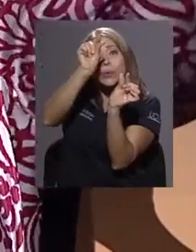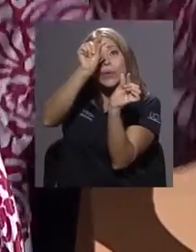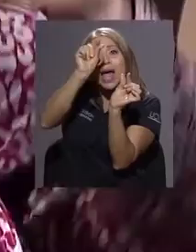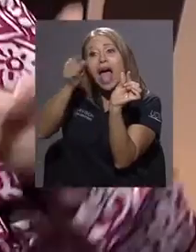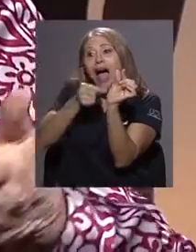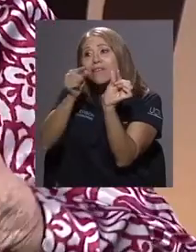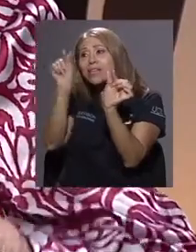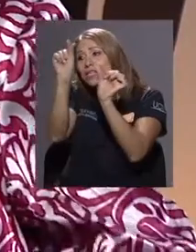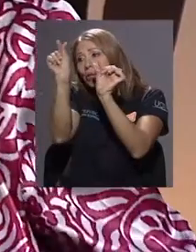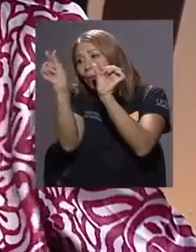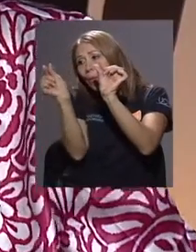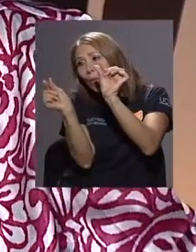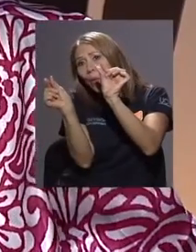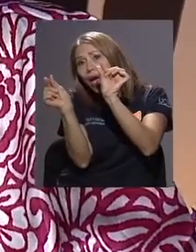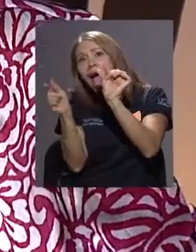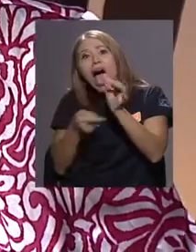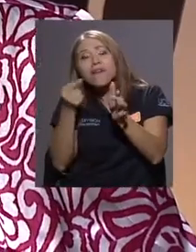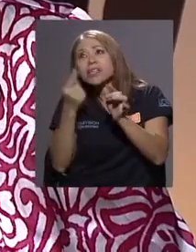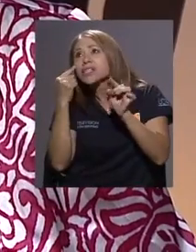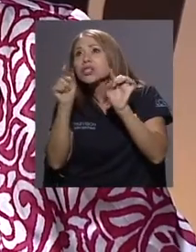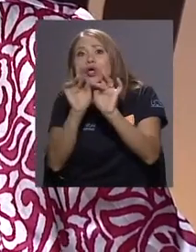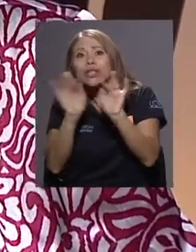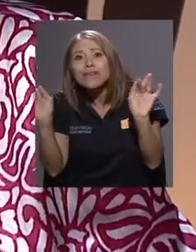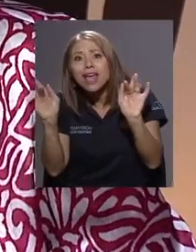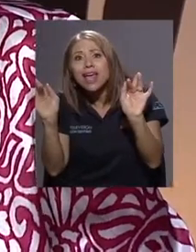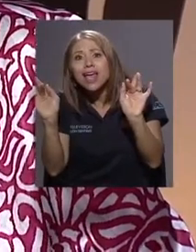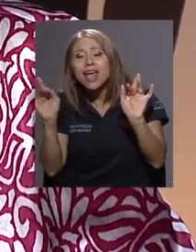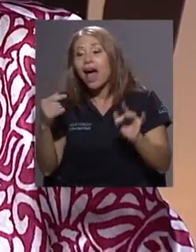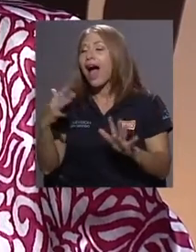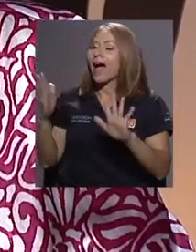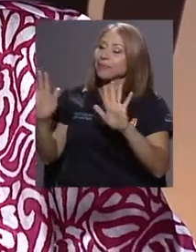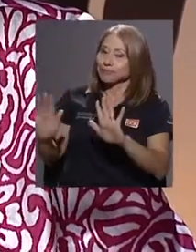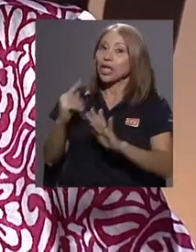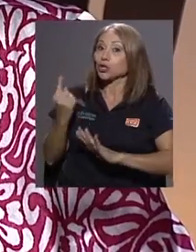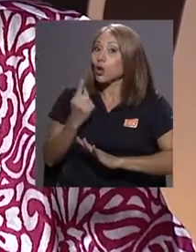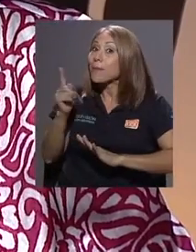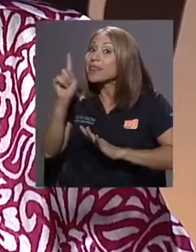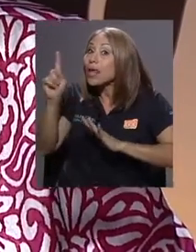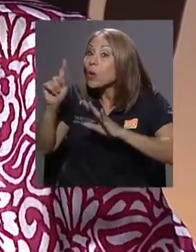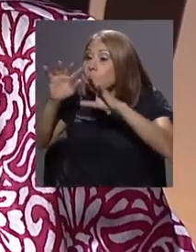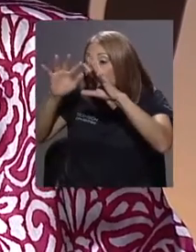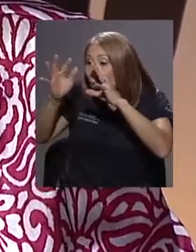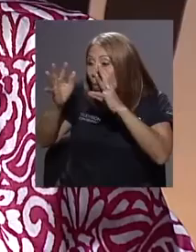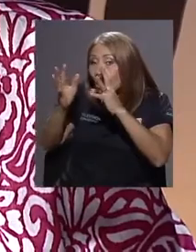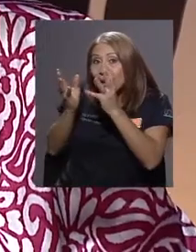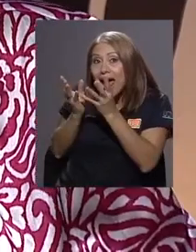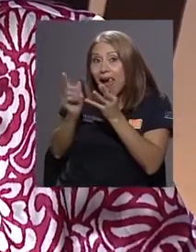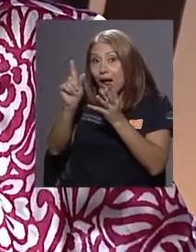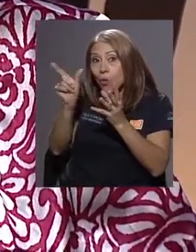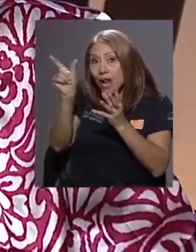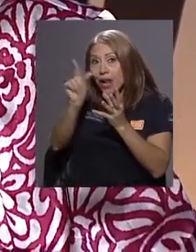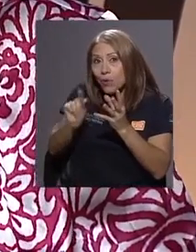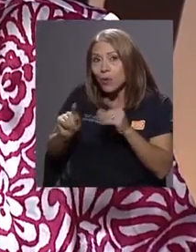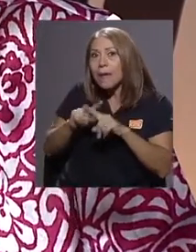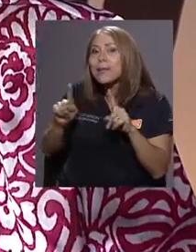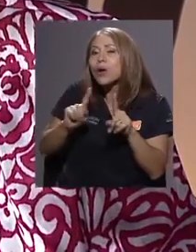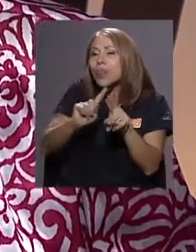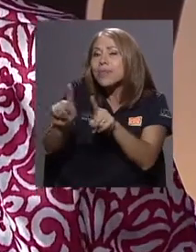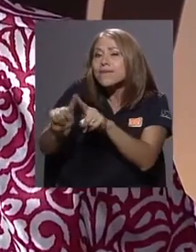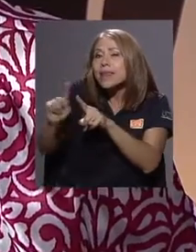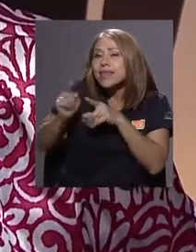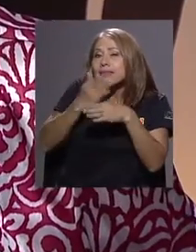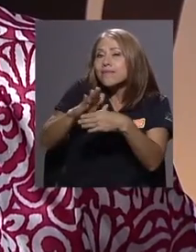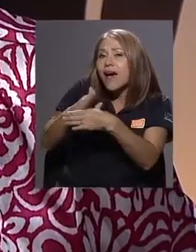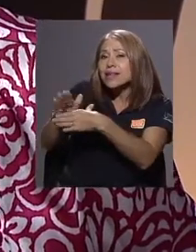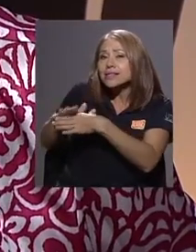cuernito para acá oa veces no se ve les digo pues es que solo hay una luna pero la luna tiene varias fases tita y que